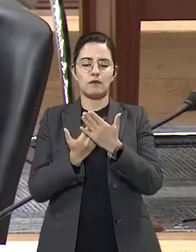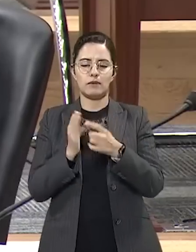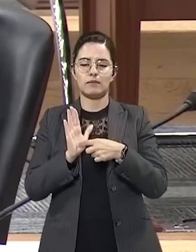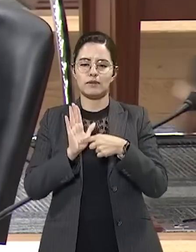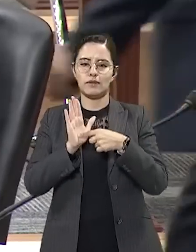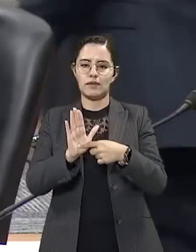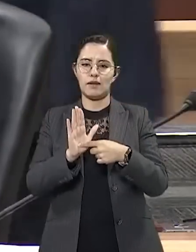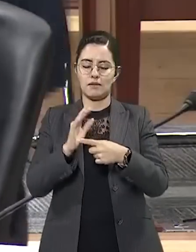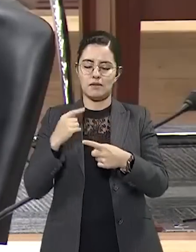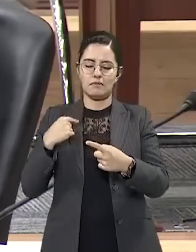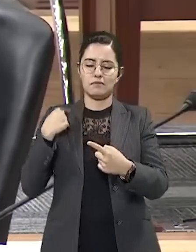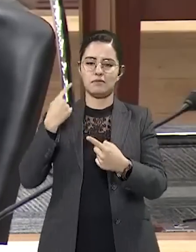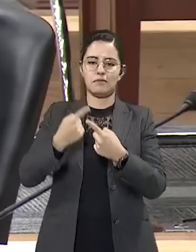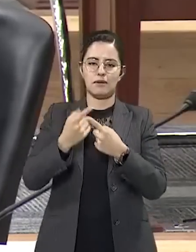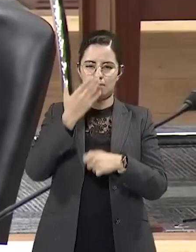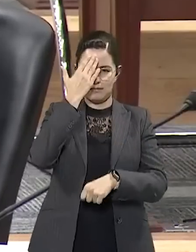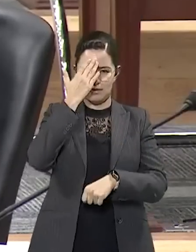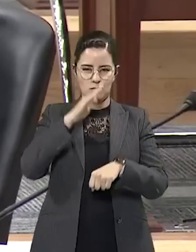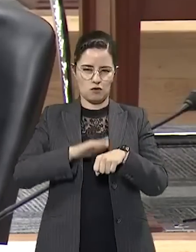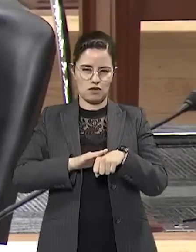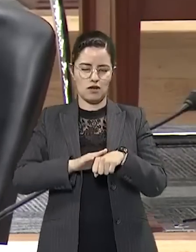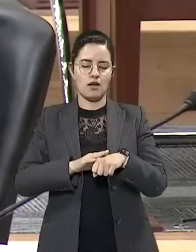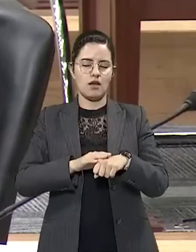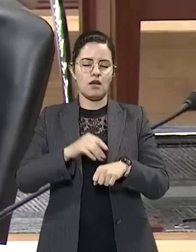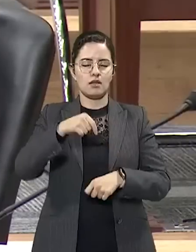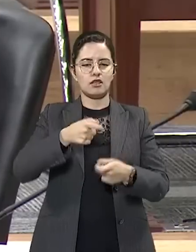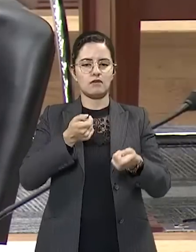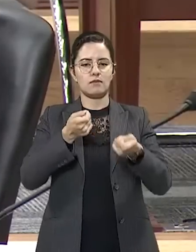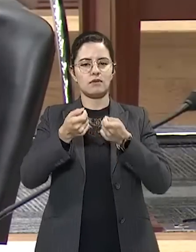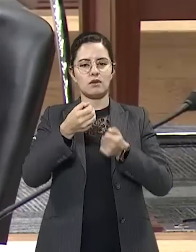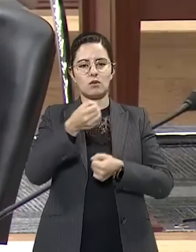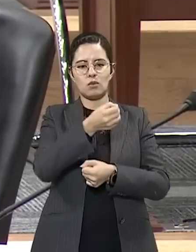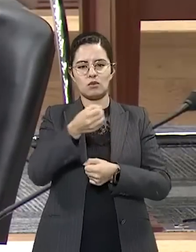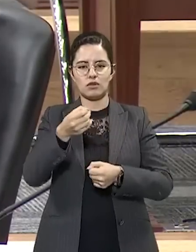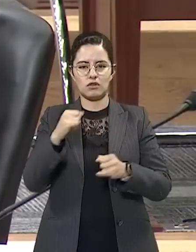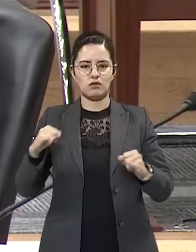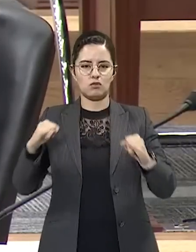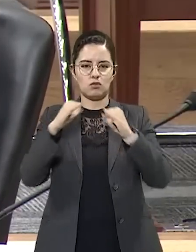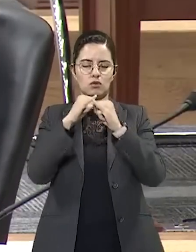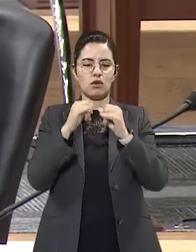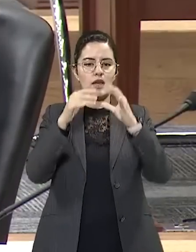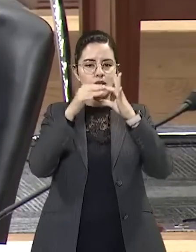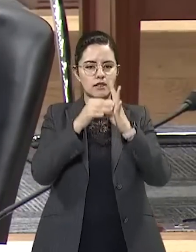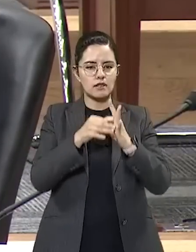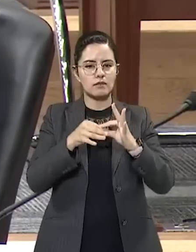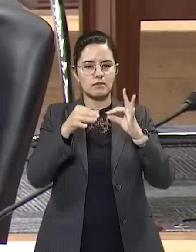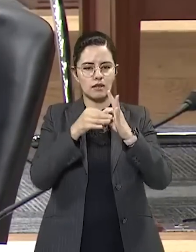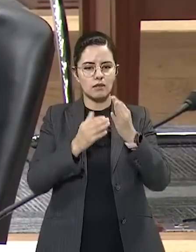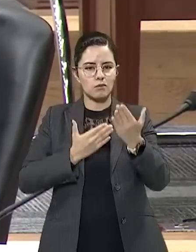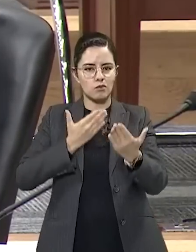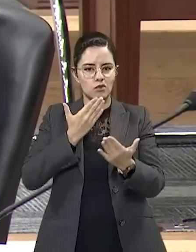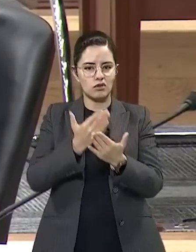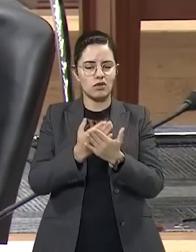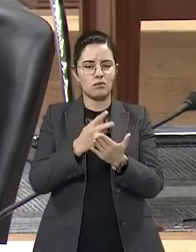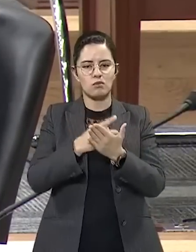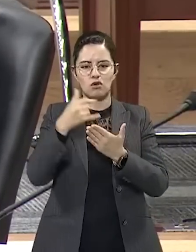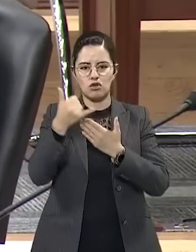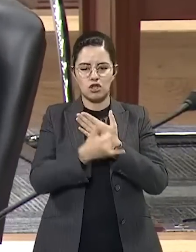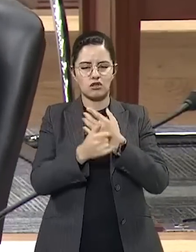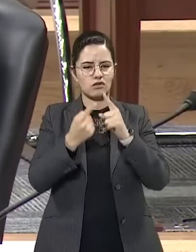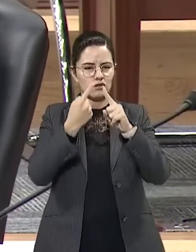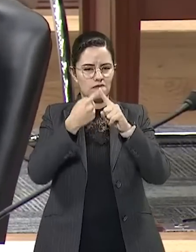con la memoria de gestión institucional que da cuenta de las políticas proyectos y actividades realizadas por los diferentes áreas